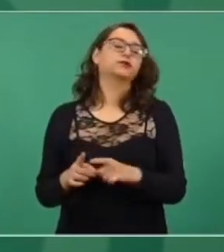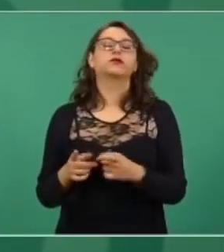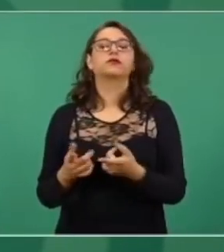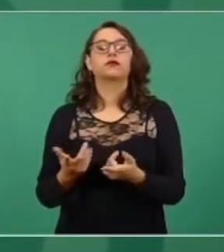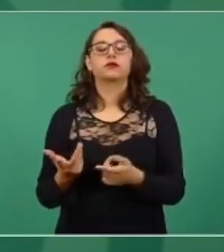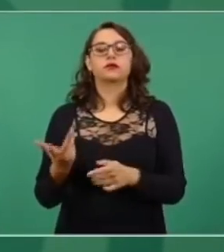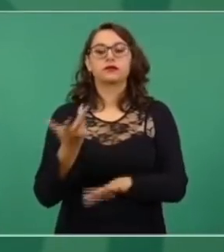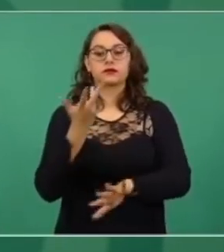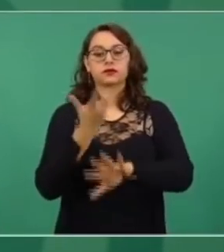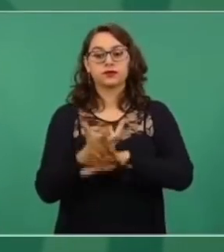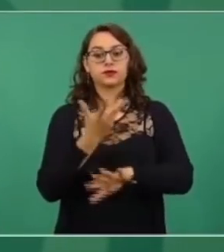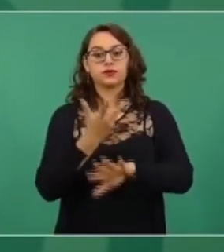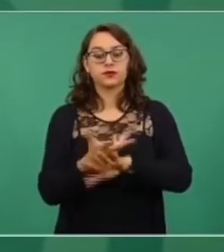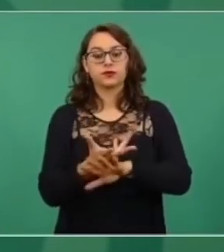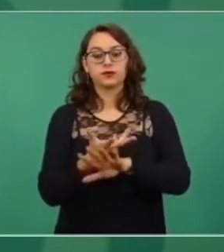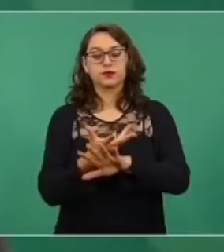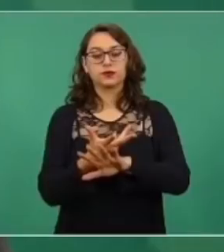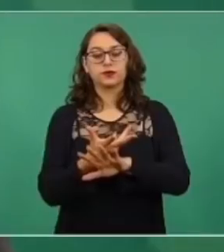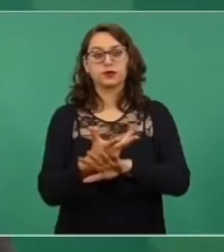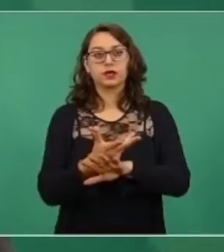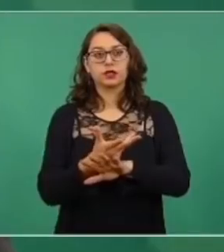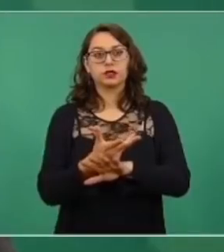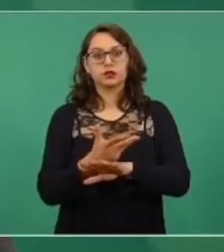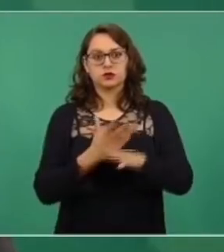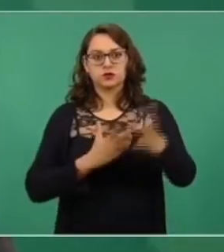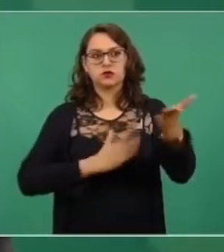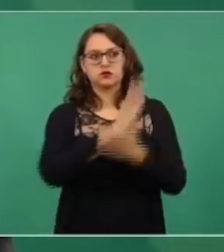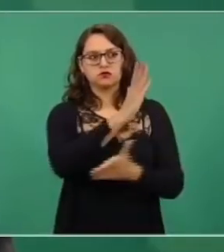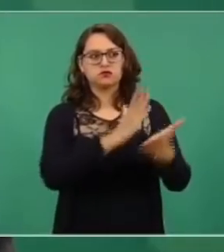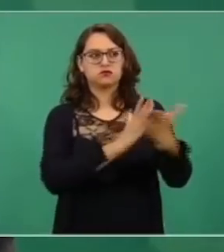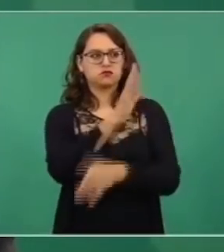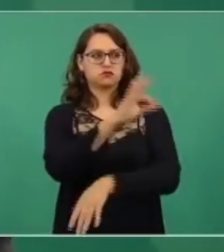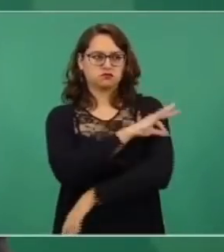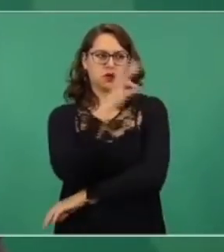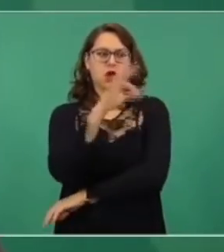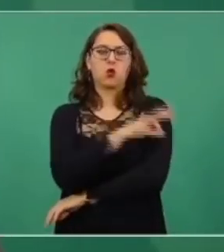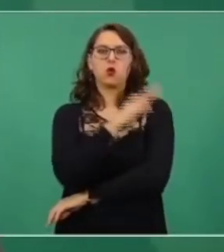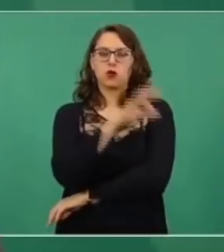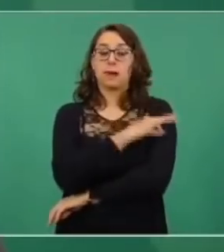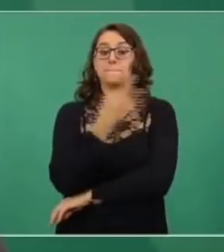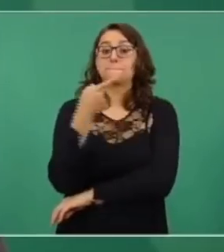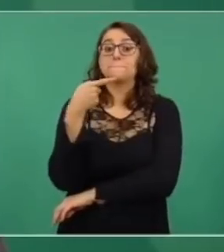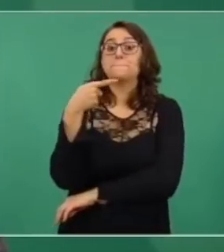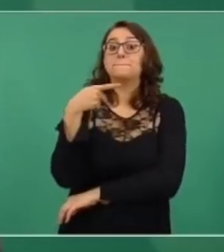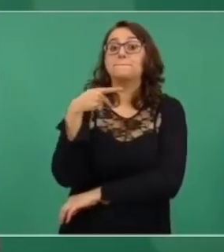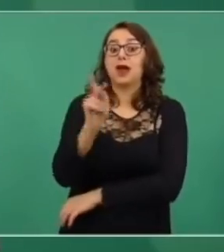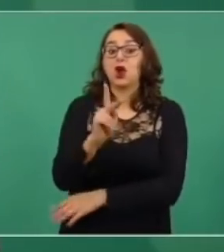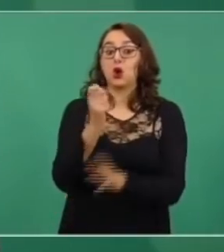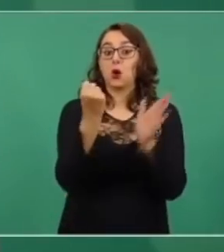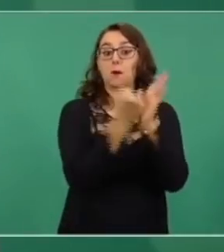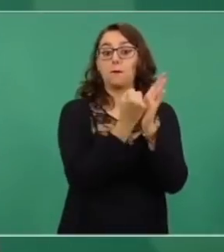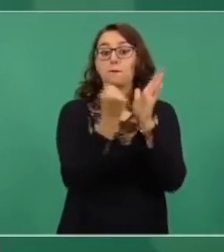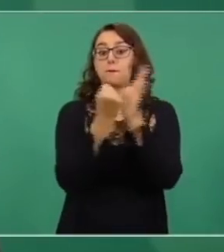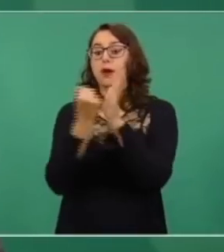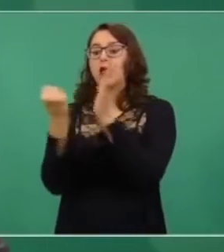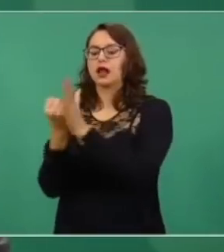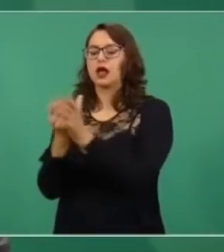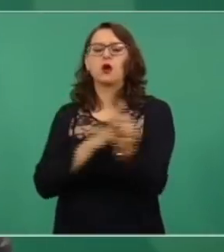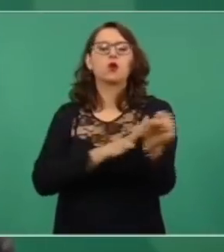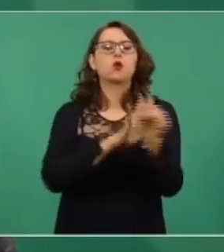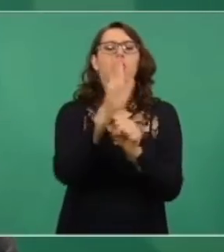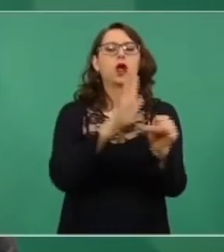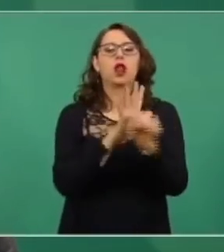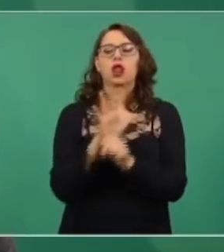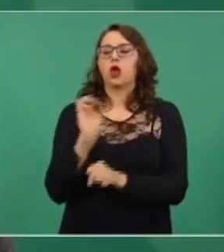Estados Unidos admite las vacunas, que también creo que es algo muy relevante que debo subrayar. Todas las vacunas que apruebe la